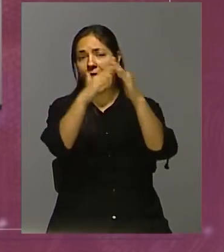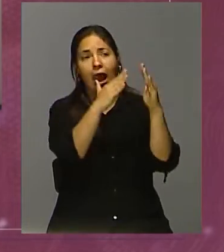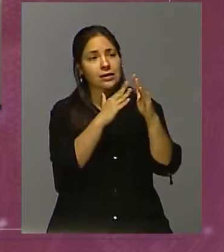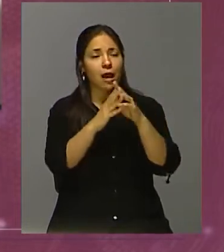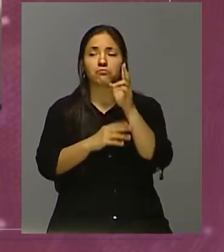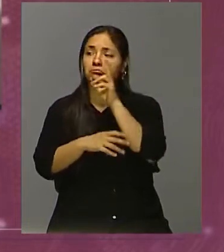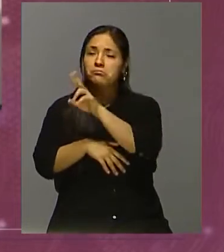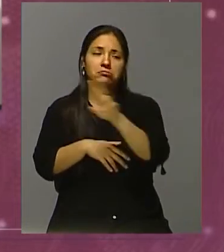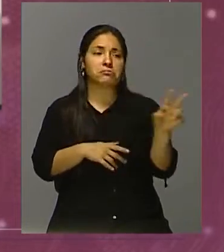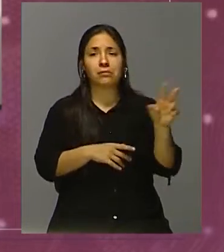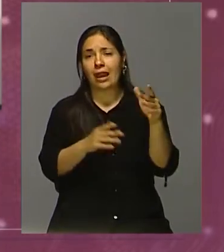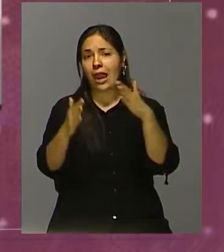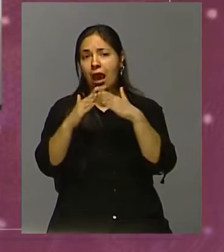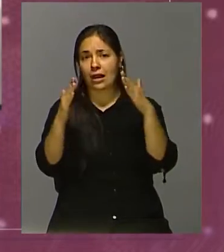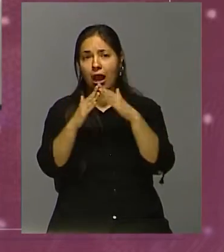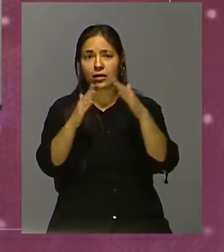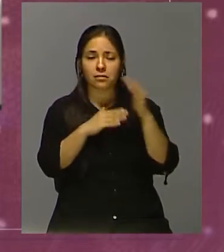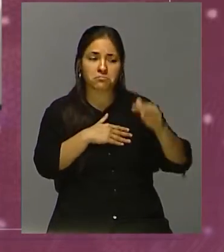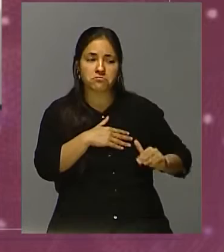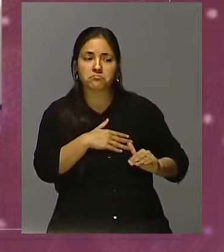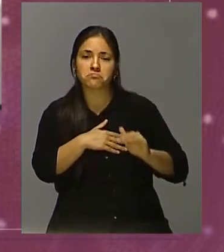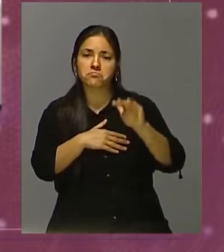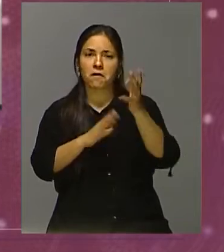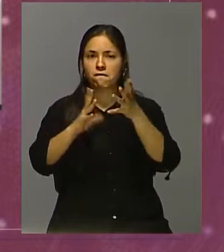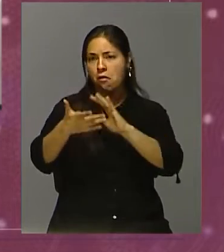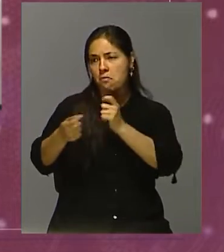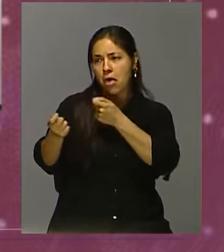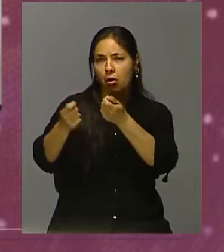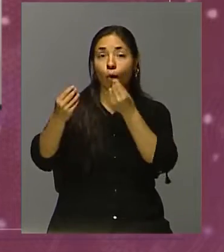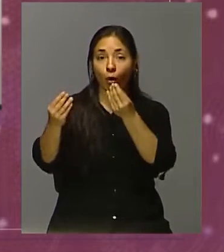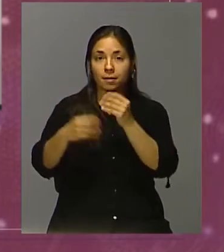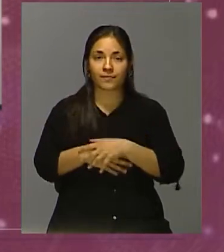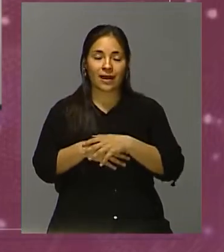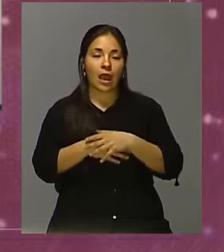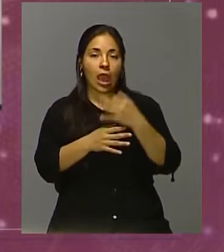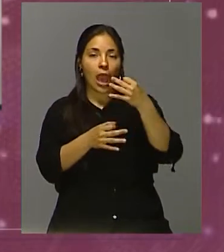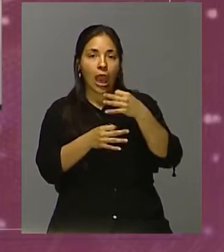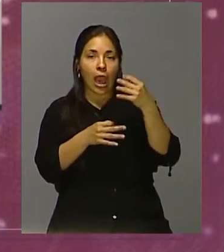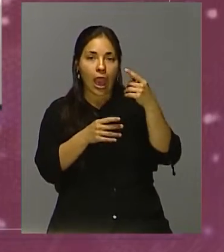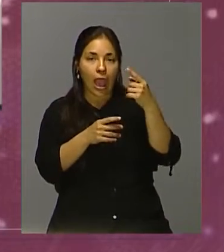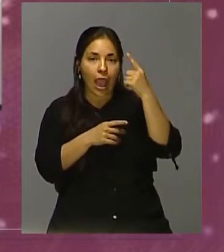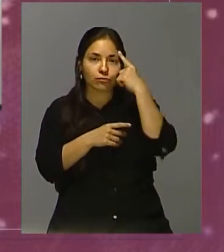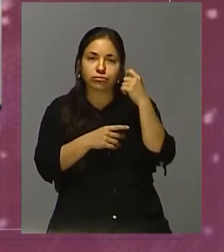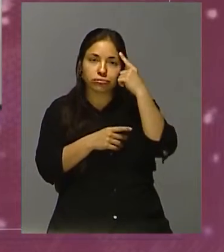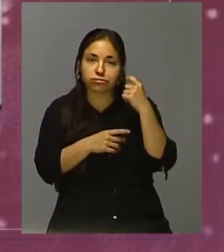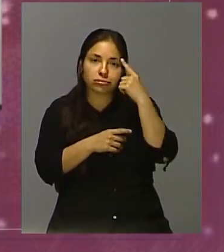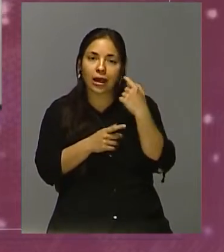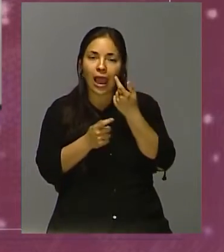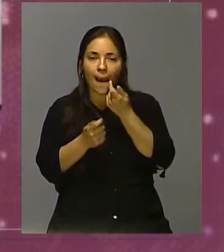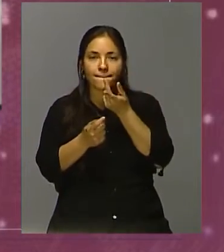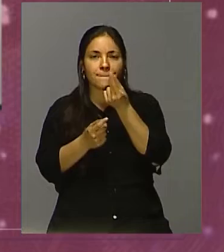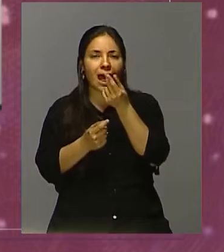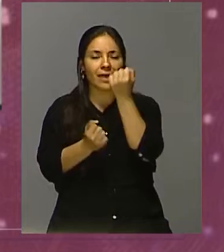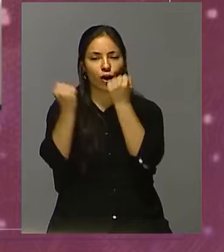vos observes en tu hogar a medida que vas creciendo, ¿no? La educación financiera es algo que se aprende de chico. Sí. Se aprenden